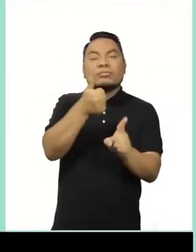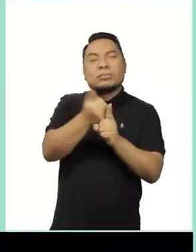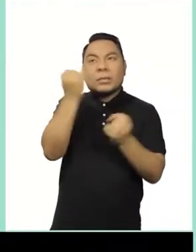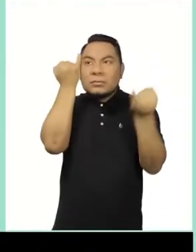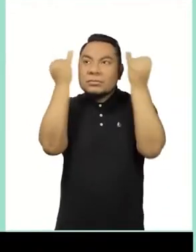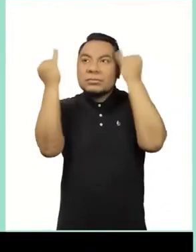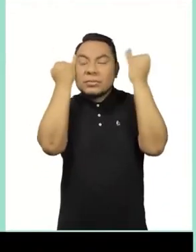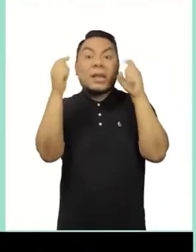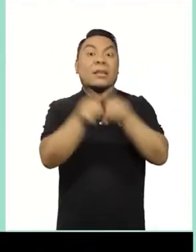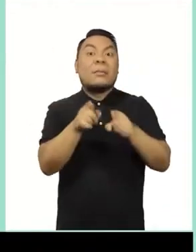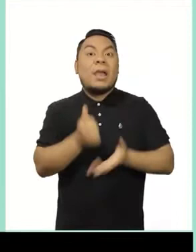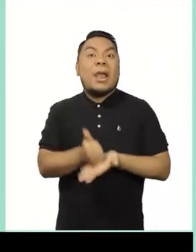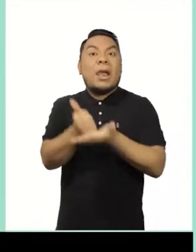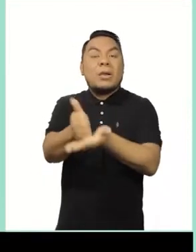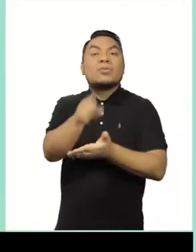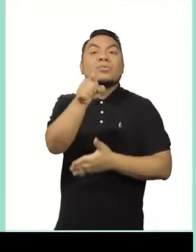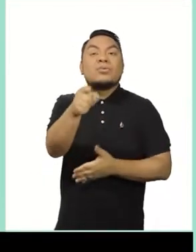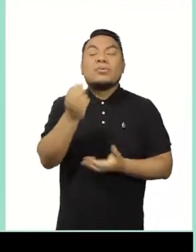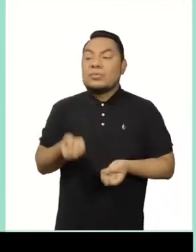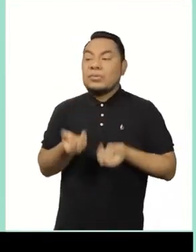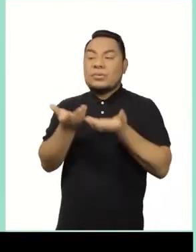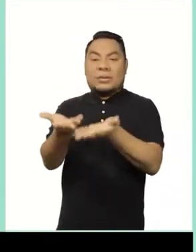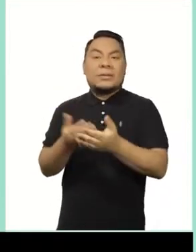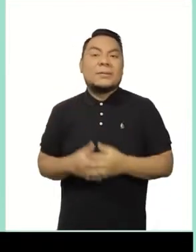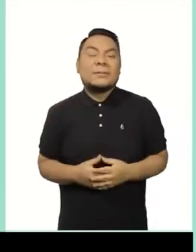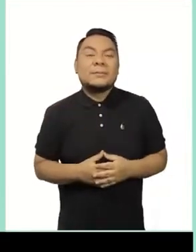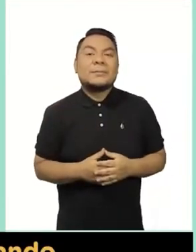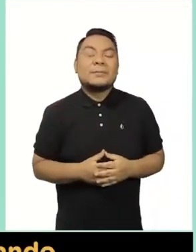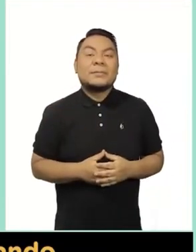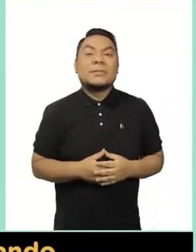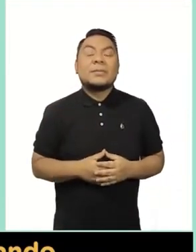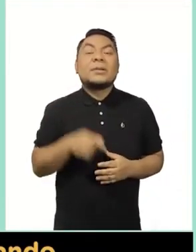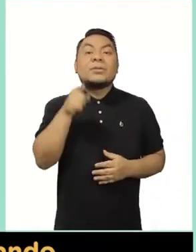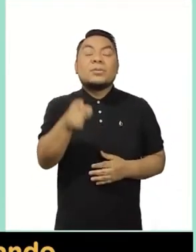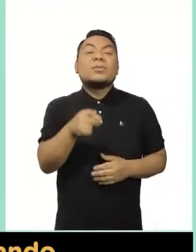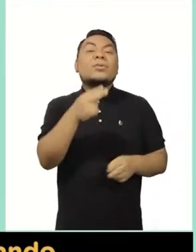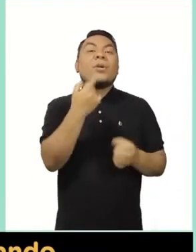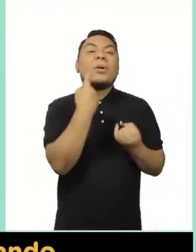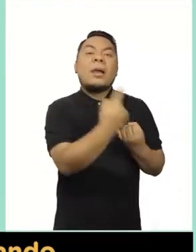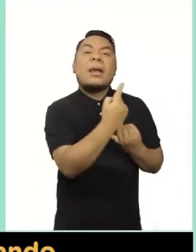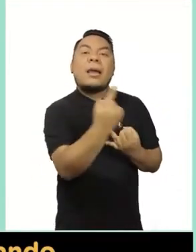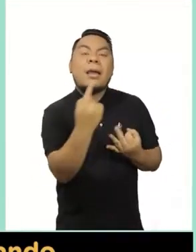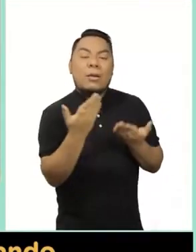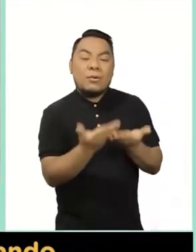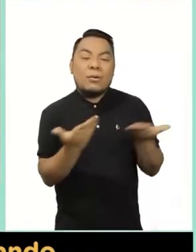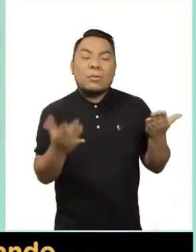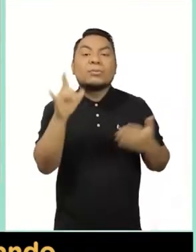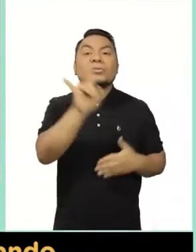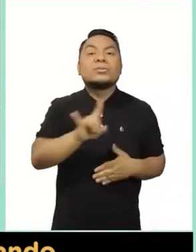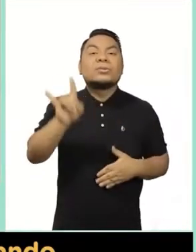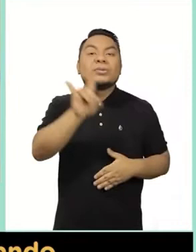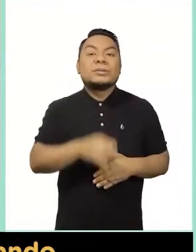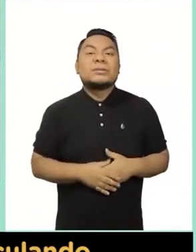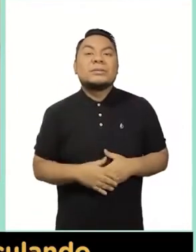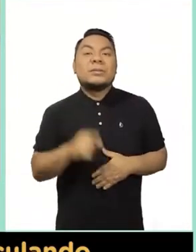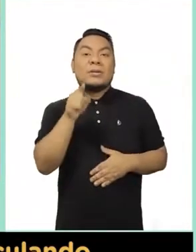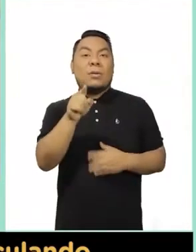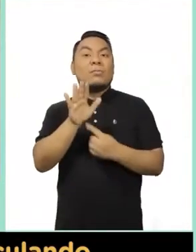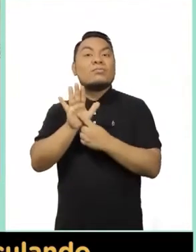su creatividad y la ayuda que tú le brindas. Nombra cada material que van